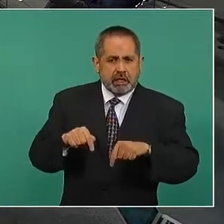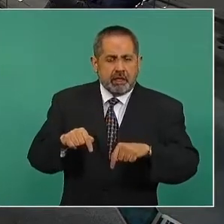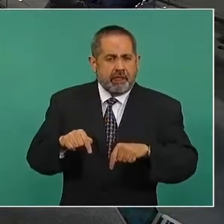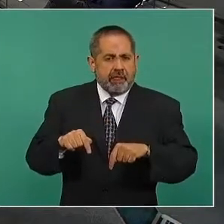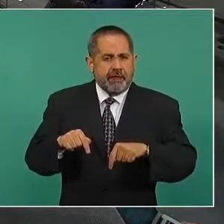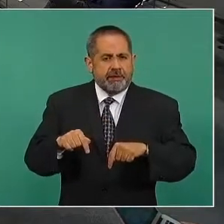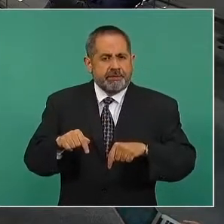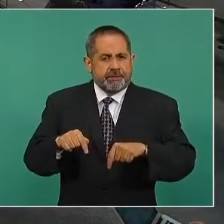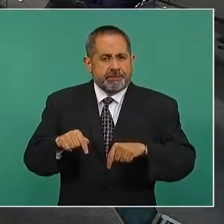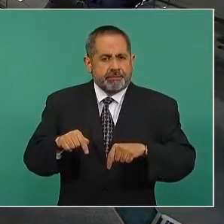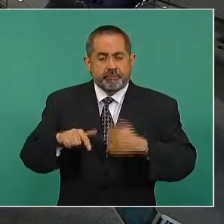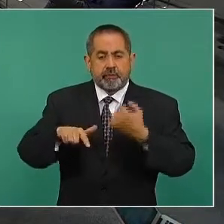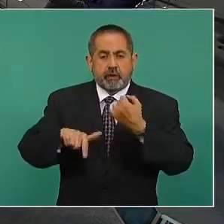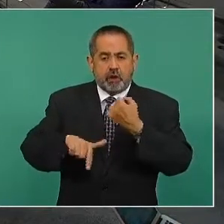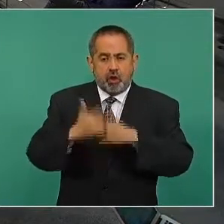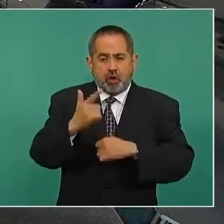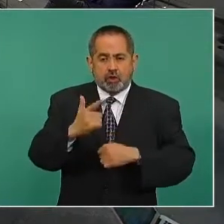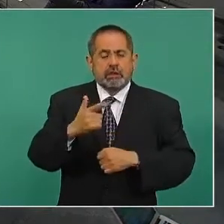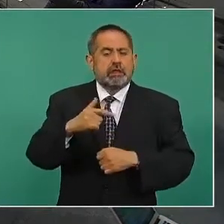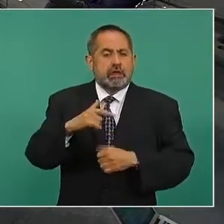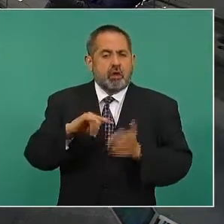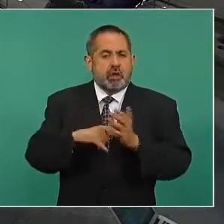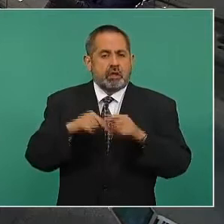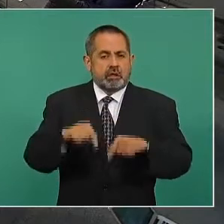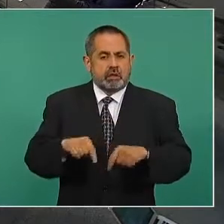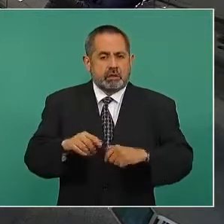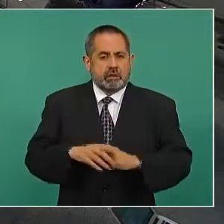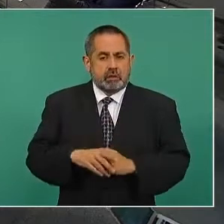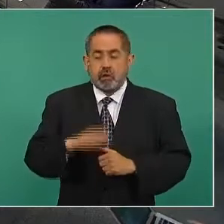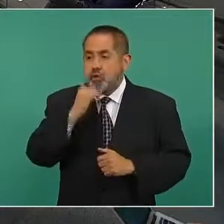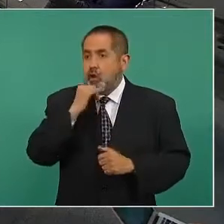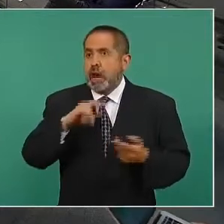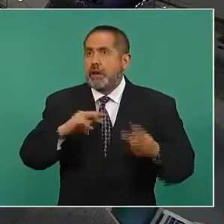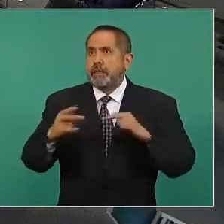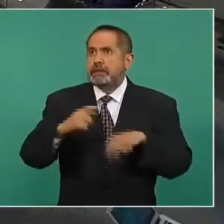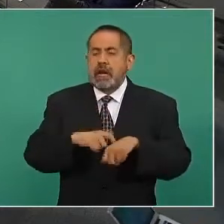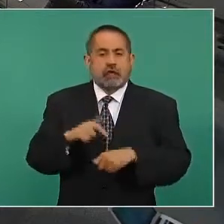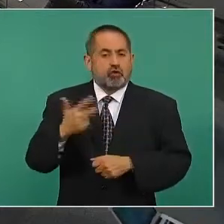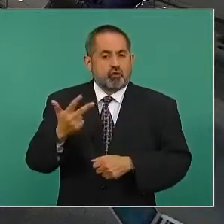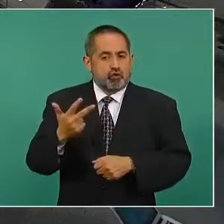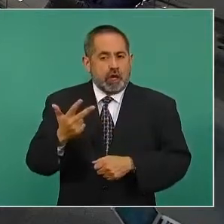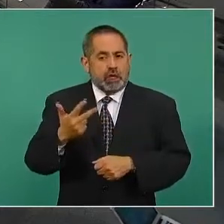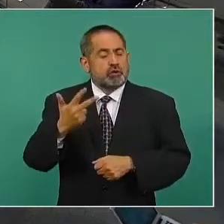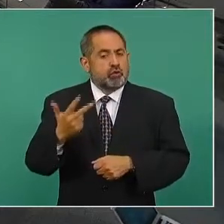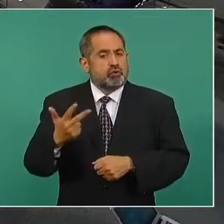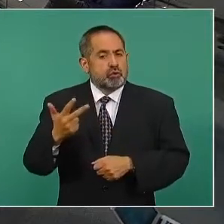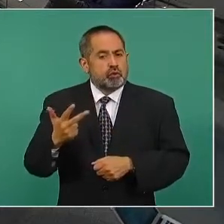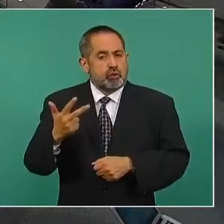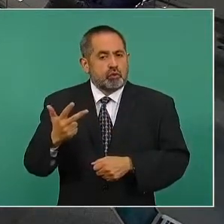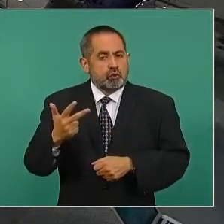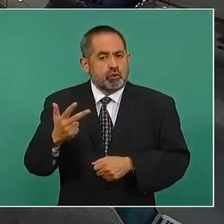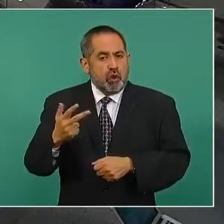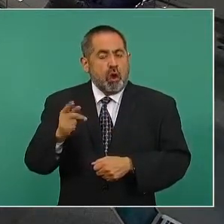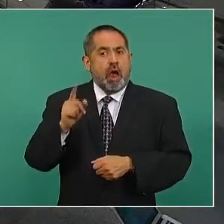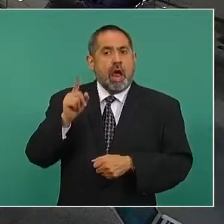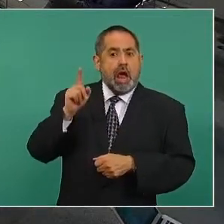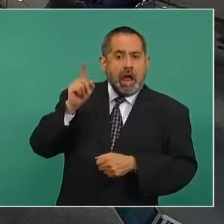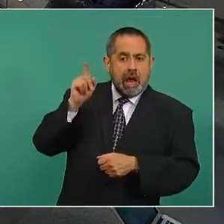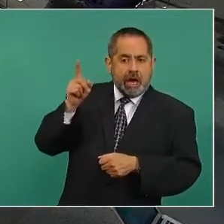O sea, va a ser a las 12 de aquí. A las 8. A las 8. Y va a ser a las